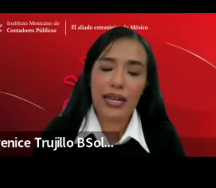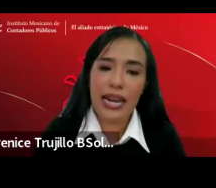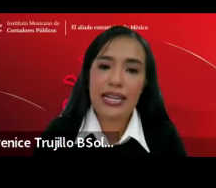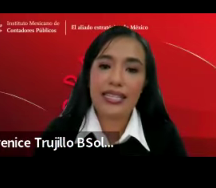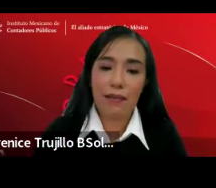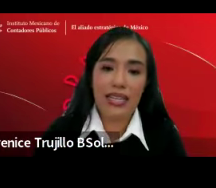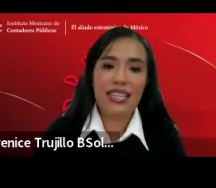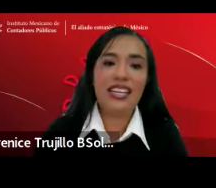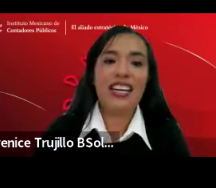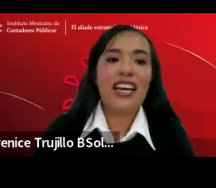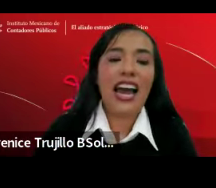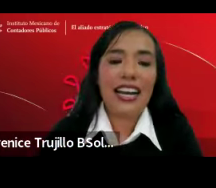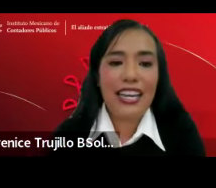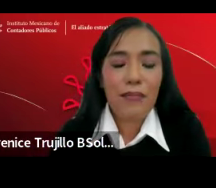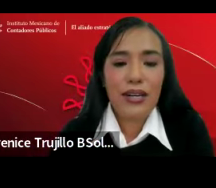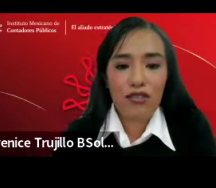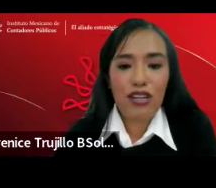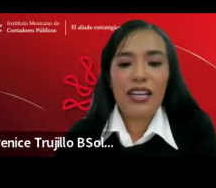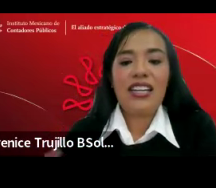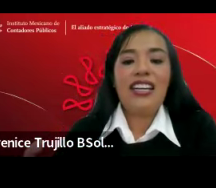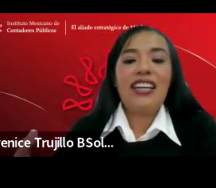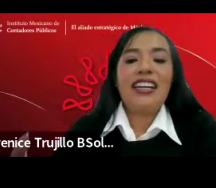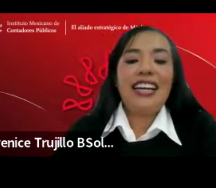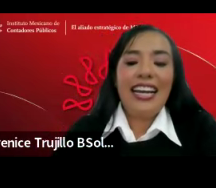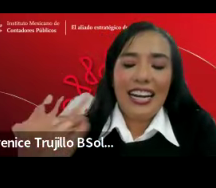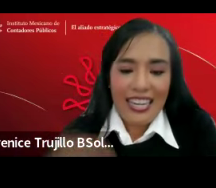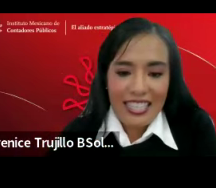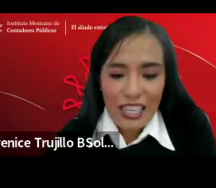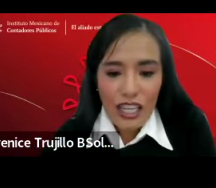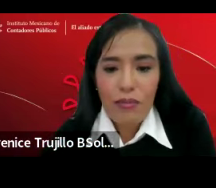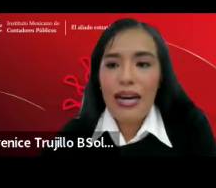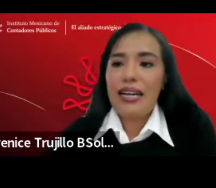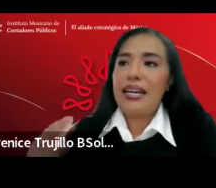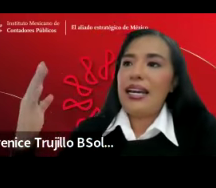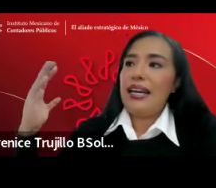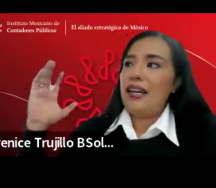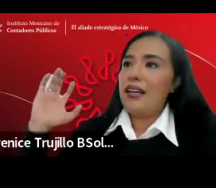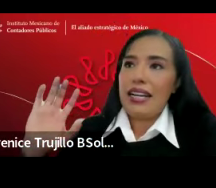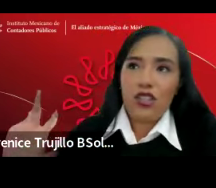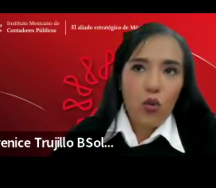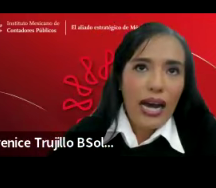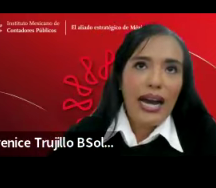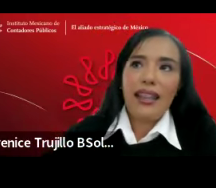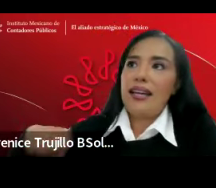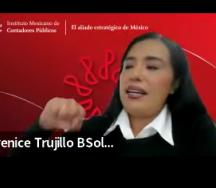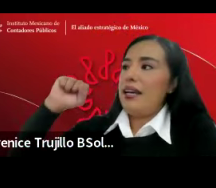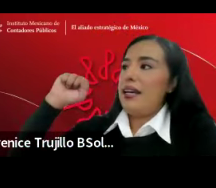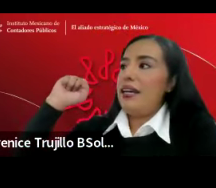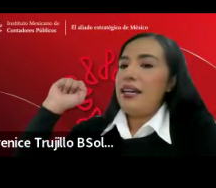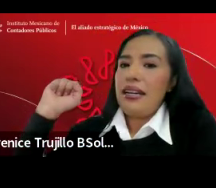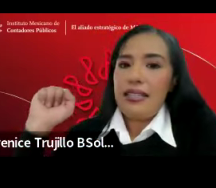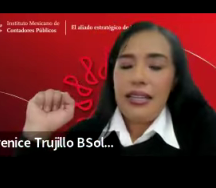el Código Penal establece a aquella persona que reciba, que